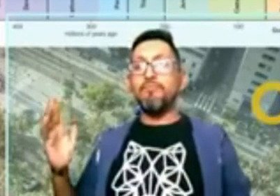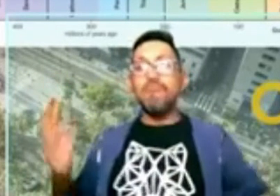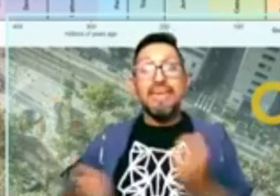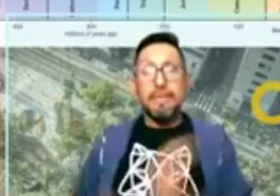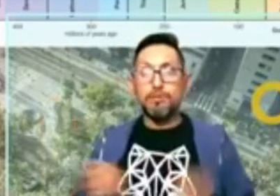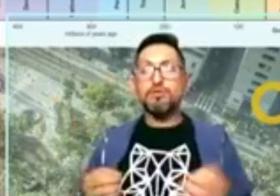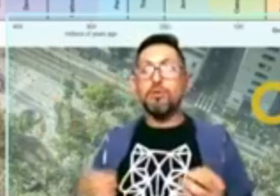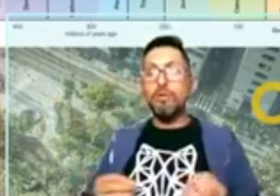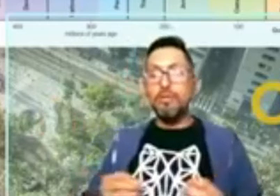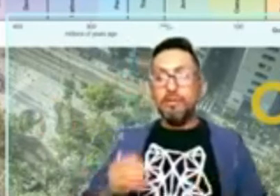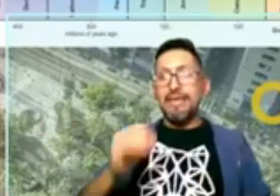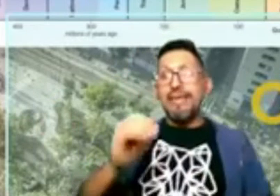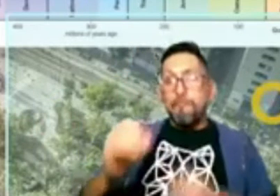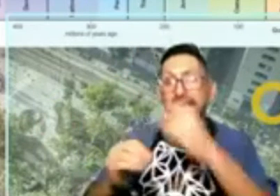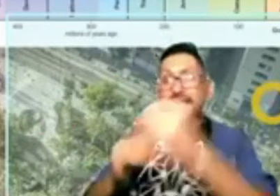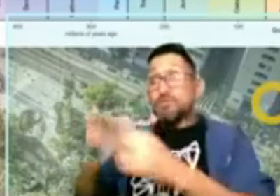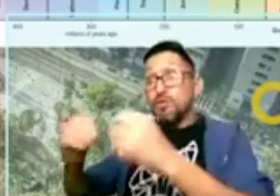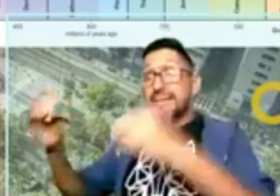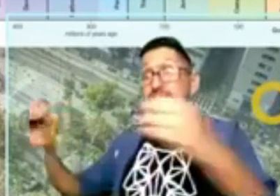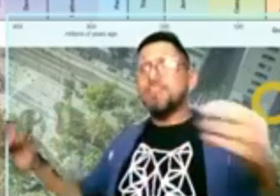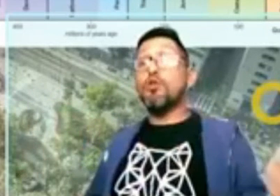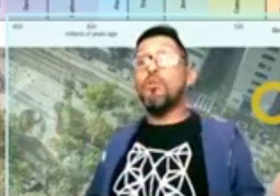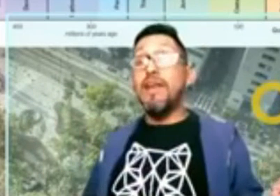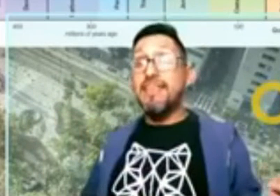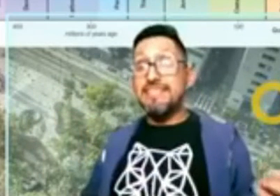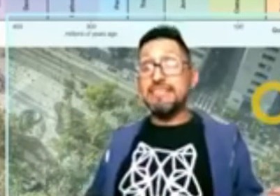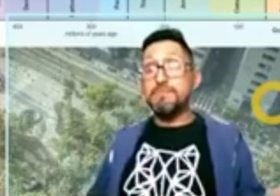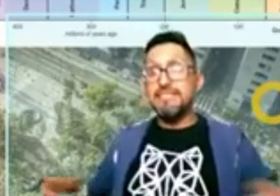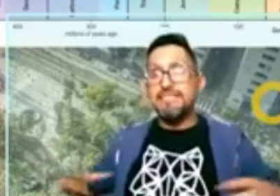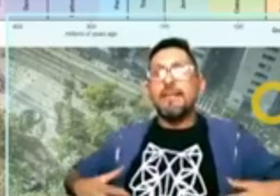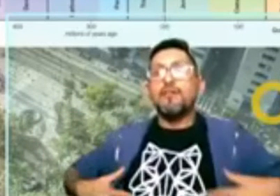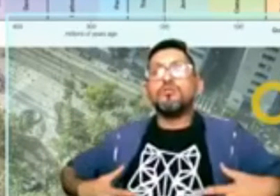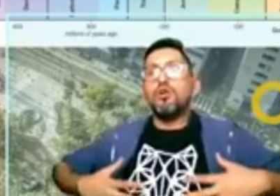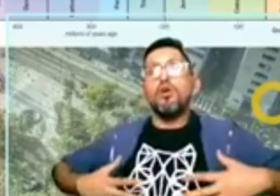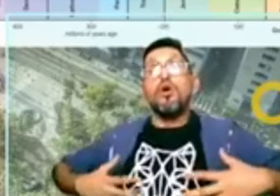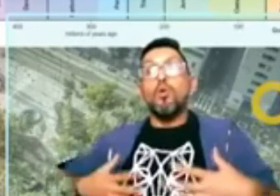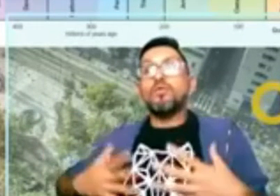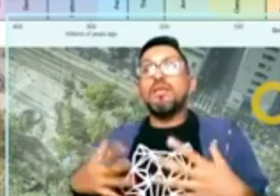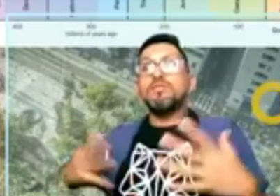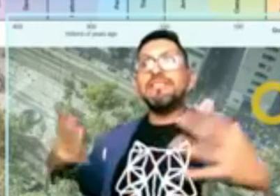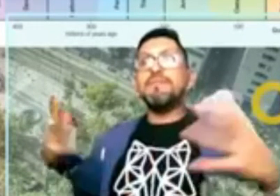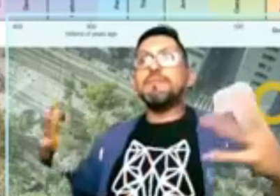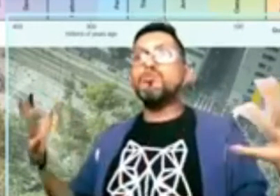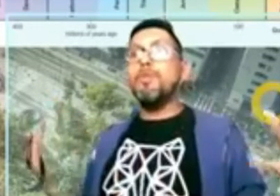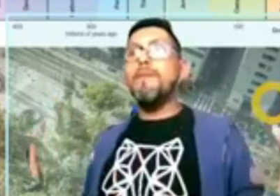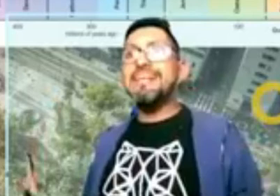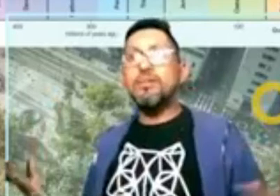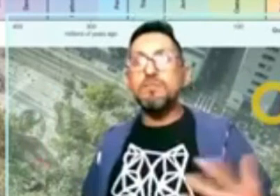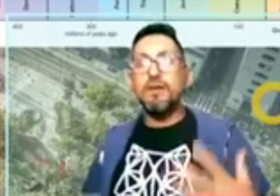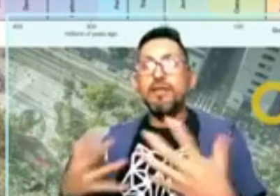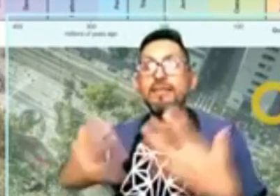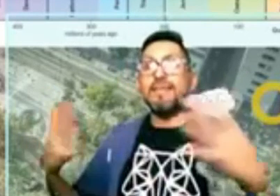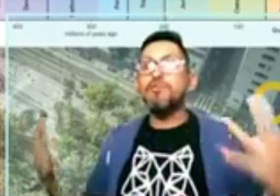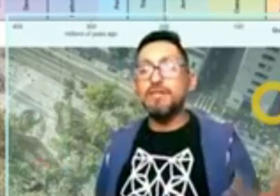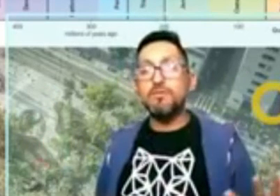adaptativa. El proceso evolutivo de pequeñas modificaciones acumuladas en las especies nos dio unos ecosistemas mucho más ricos y